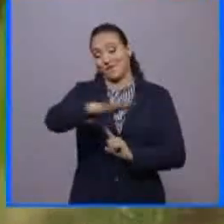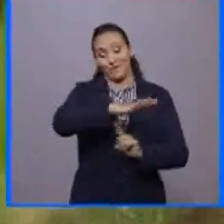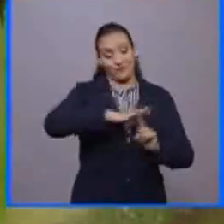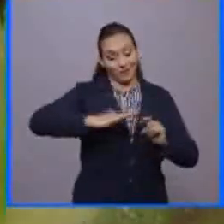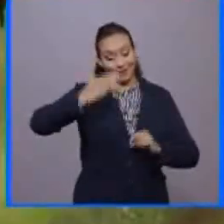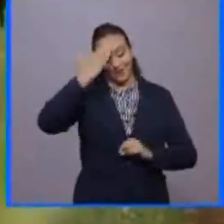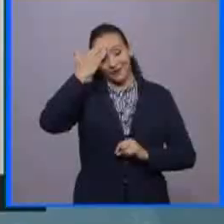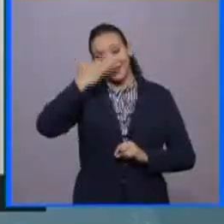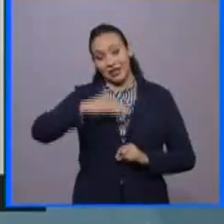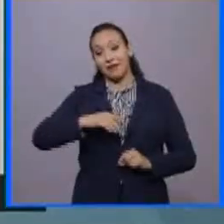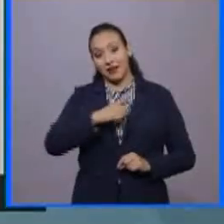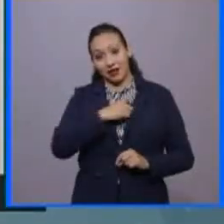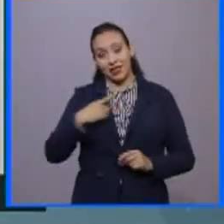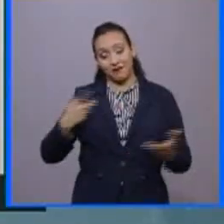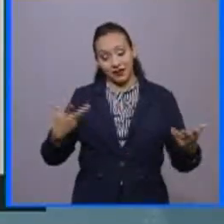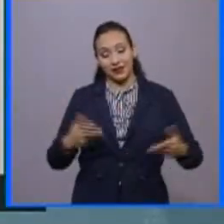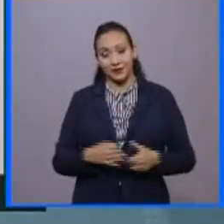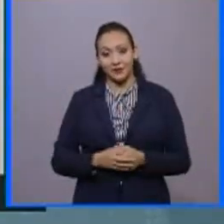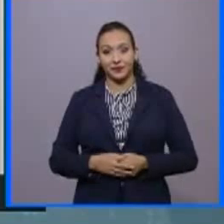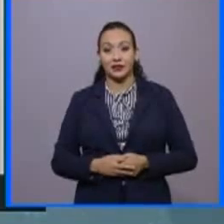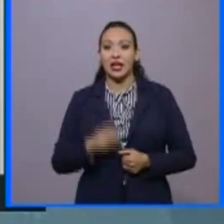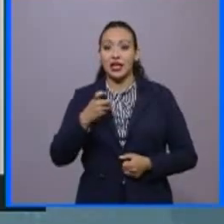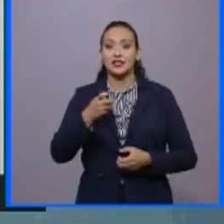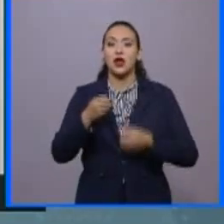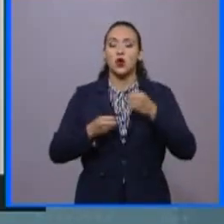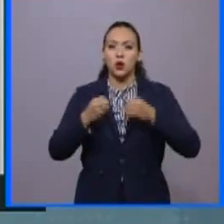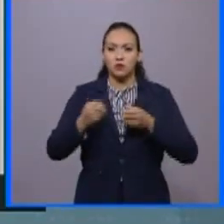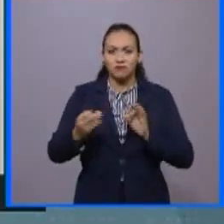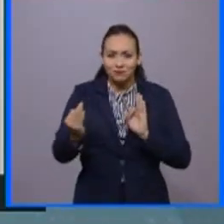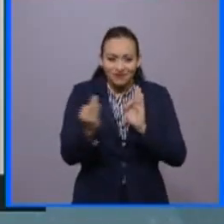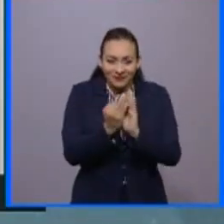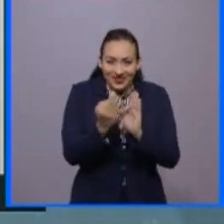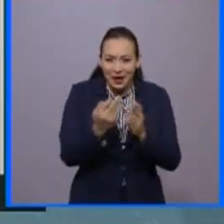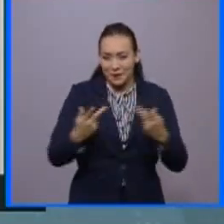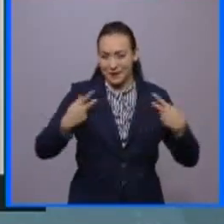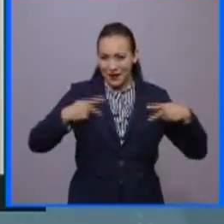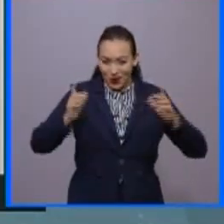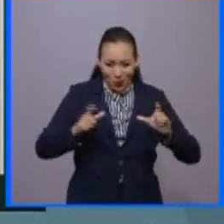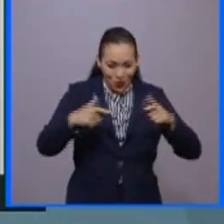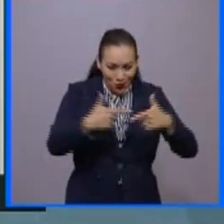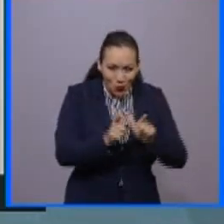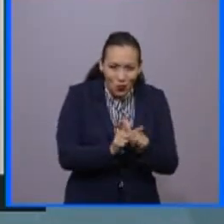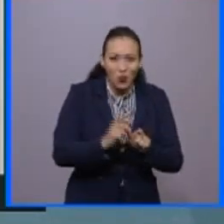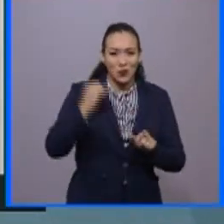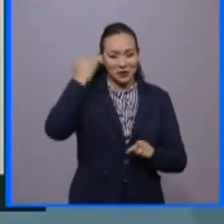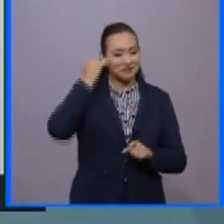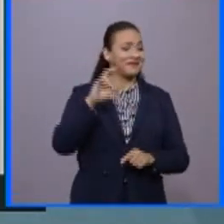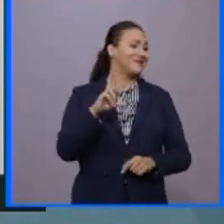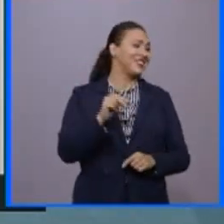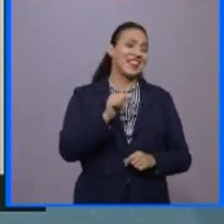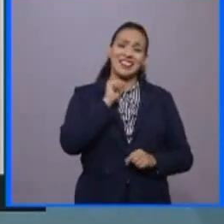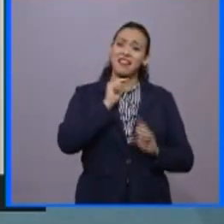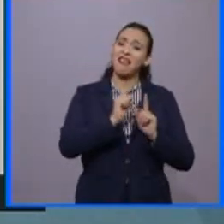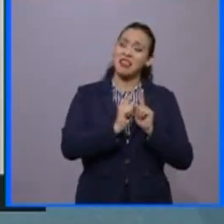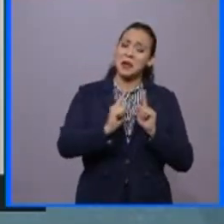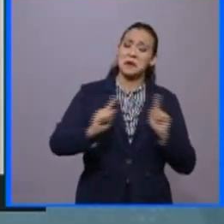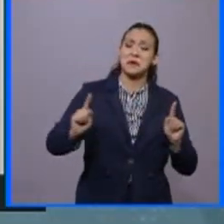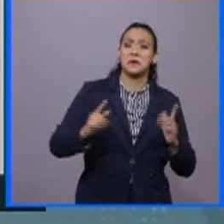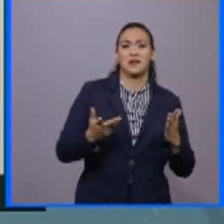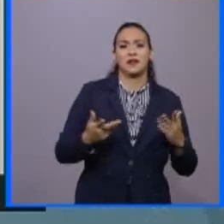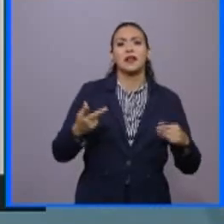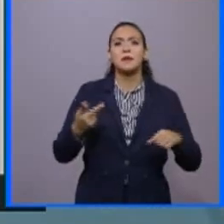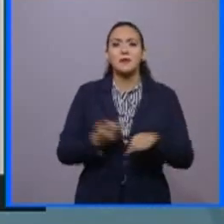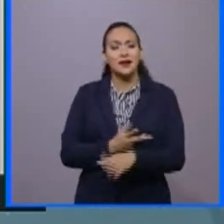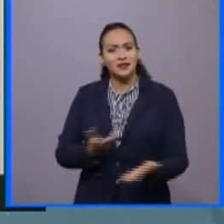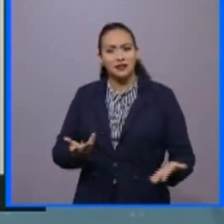se dirigen. Una justicia que no dialoga con las realidades culturales que viven los pueblos y comunidades indígenas y afromexicanas